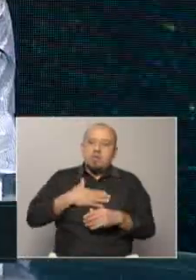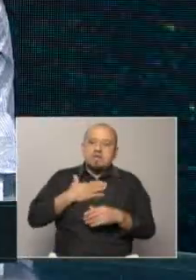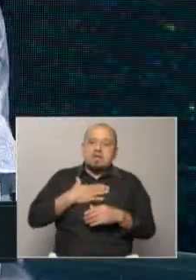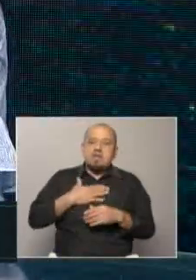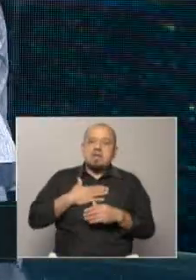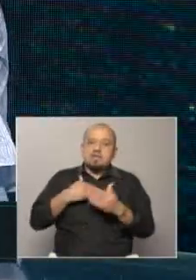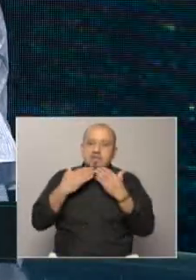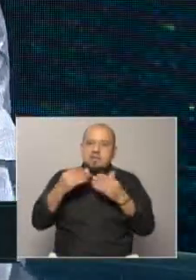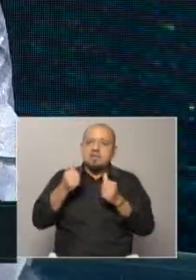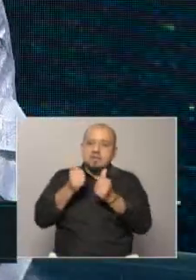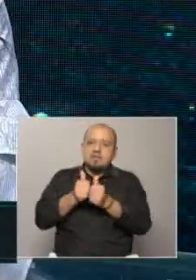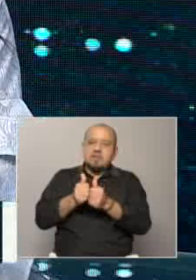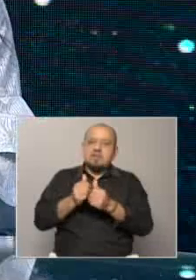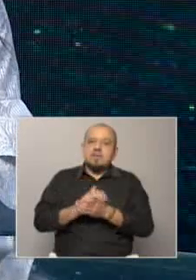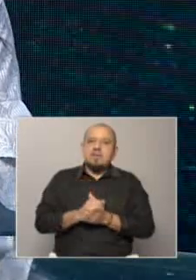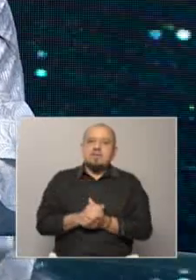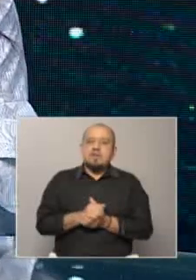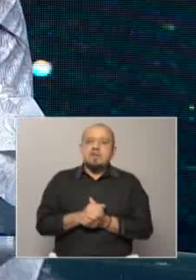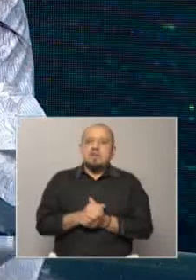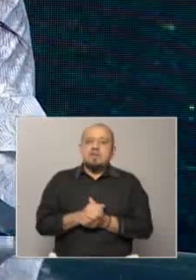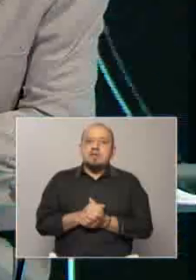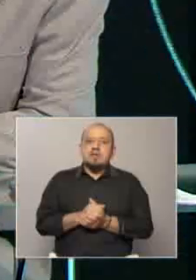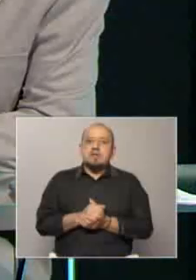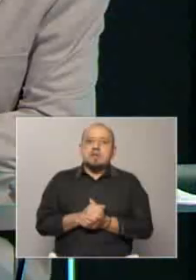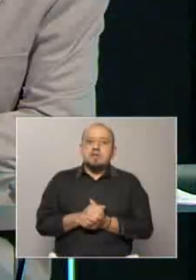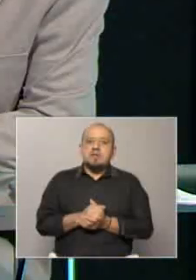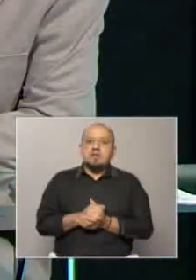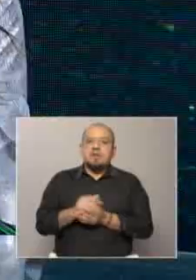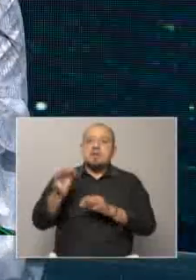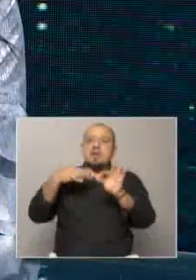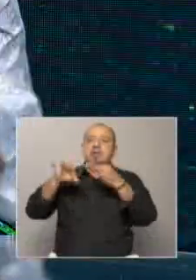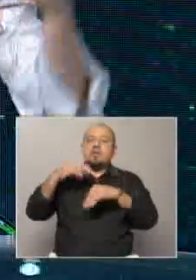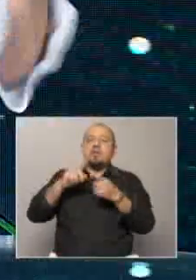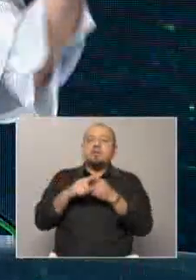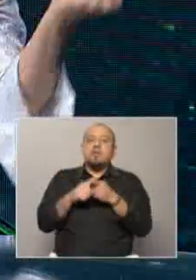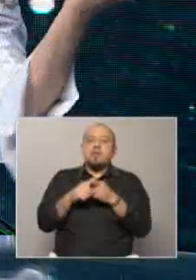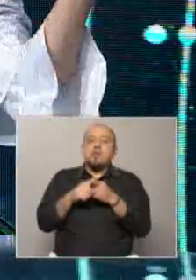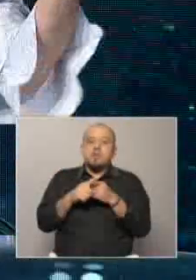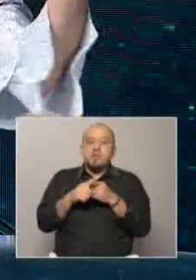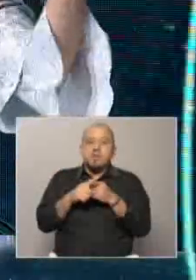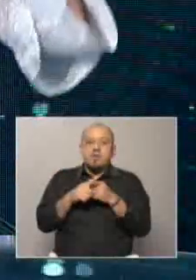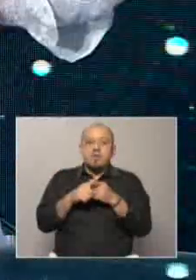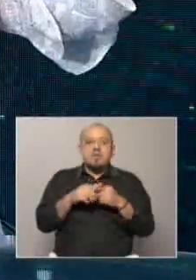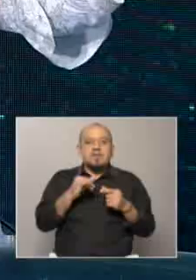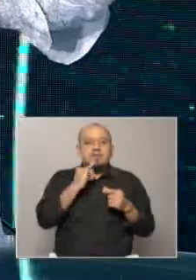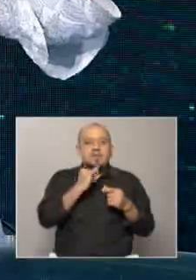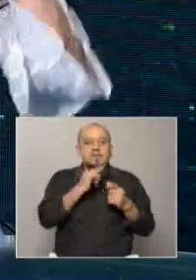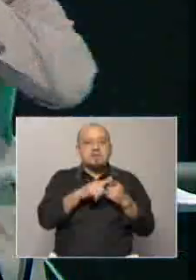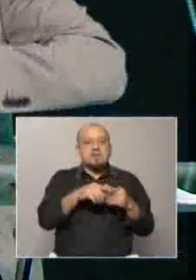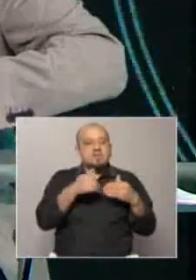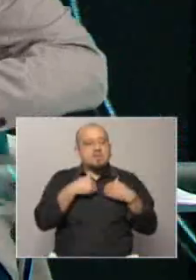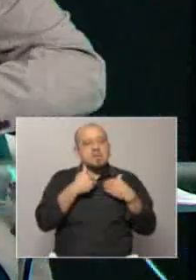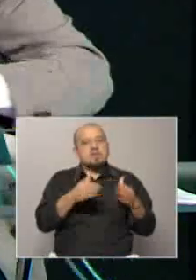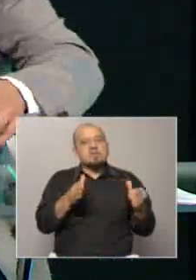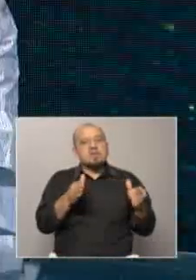hayan acompañado. Muchísimas gracias. Chica, gracias como viernes. A ustedes. Vamos a estar... ¿Para teatro? Teatro, bueno, sí. Por fin. Arranco. Voy a